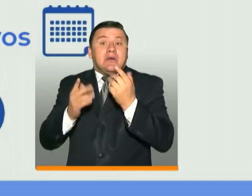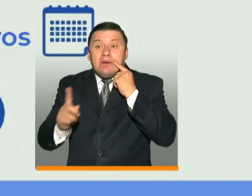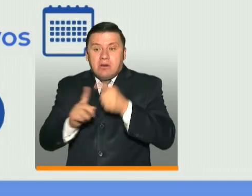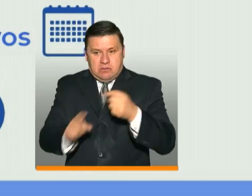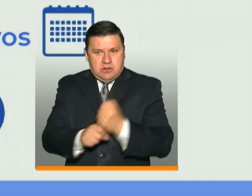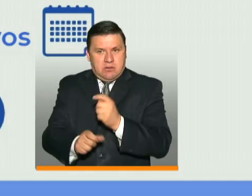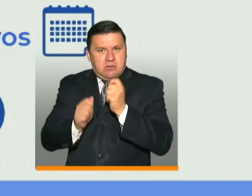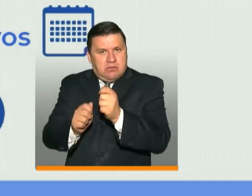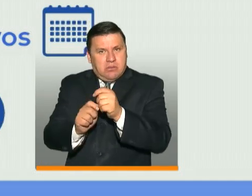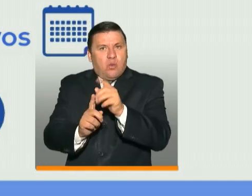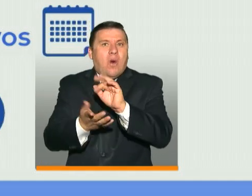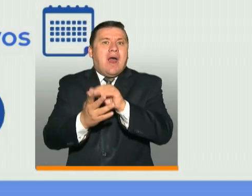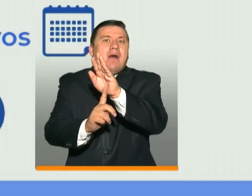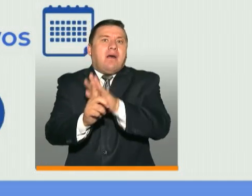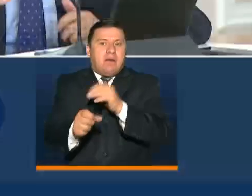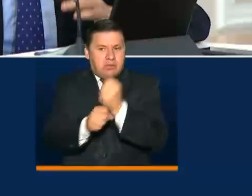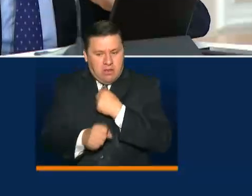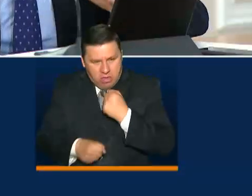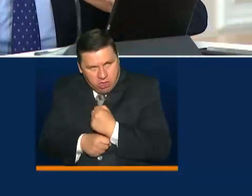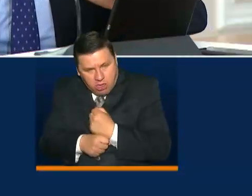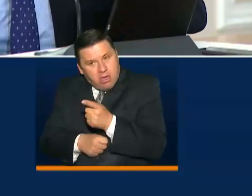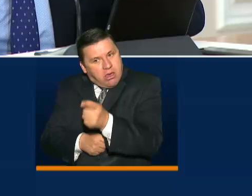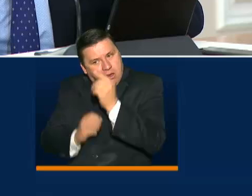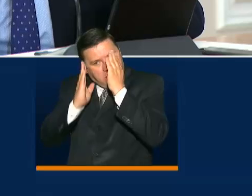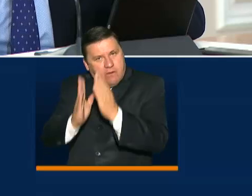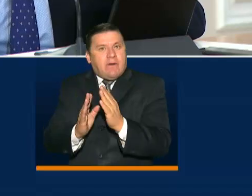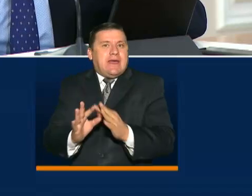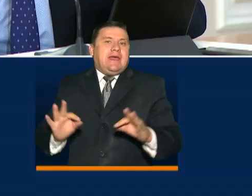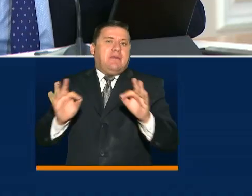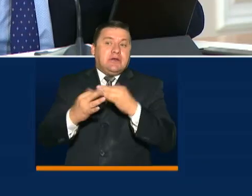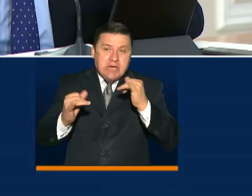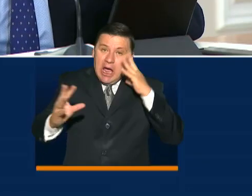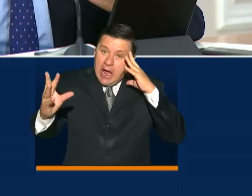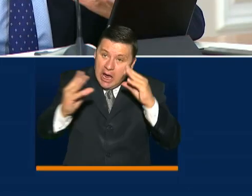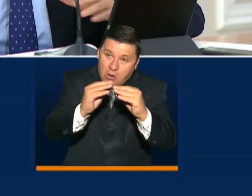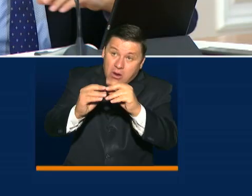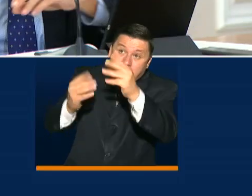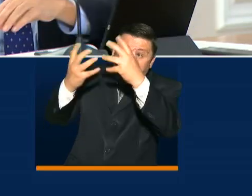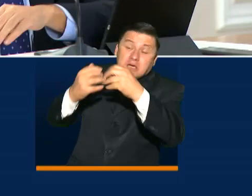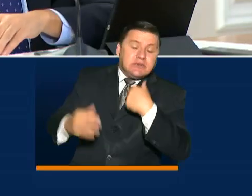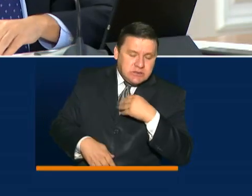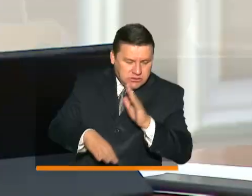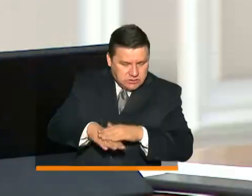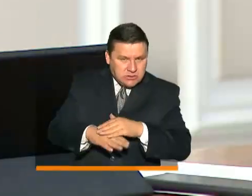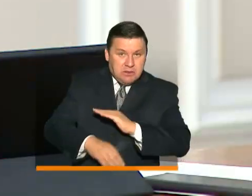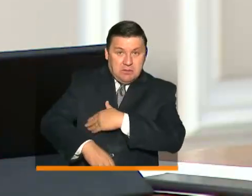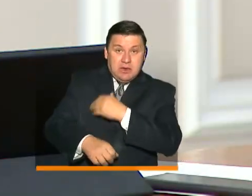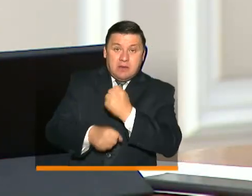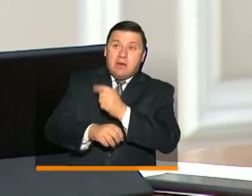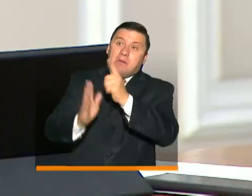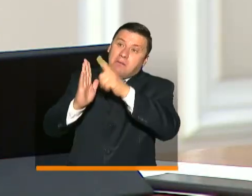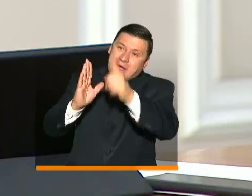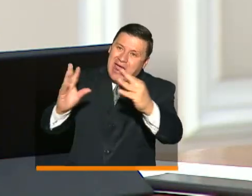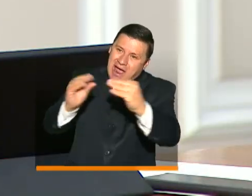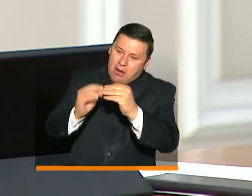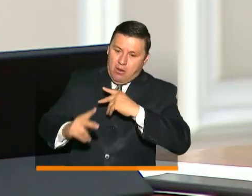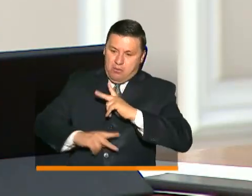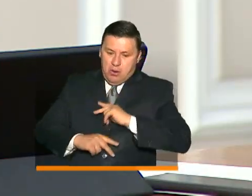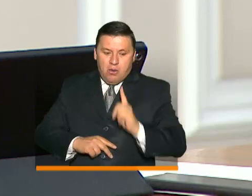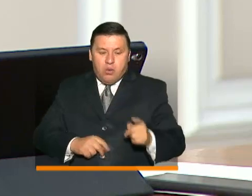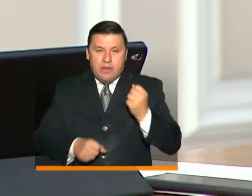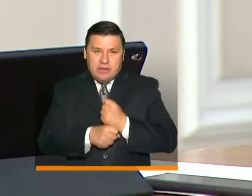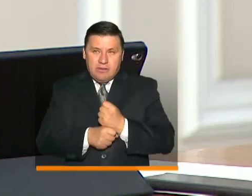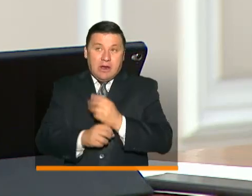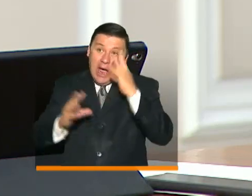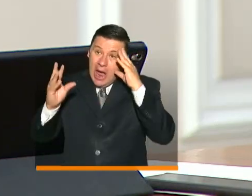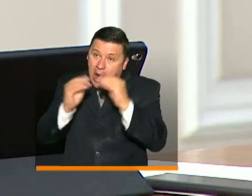del trabajador estos recargos. Insistimos, acuerdo entre los empleadores y los trabajadores. De otra